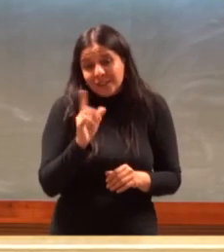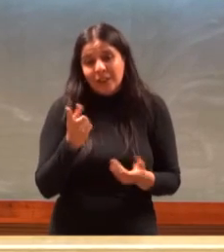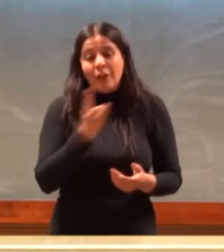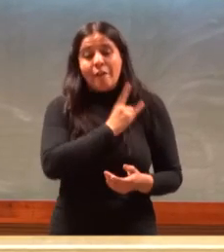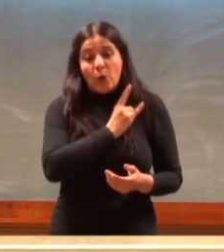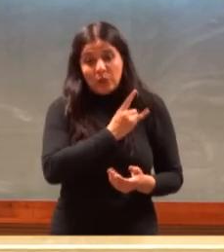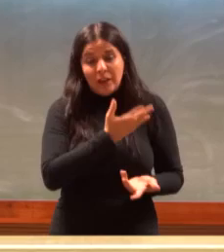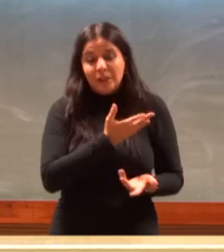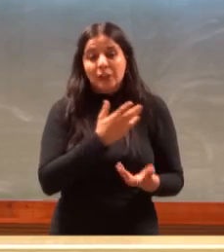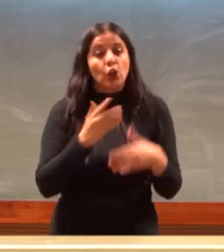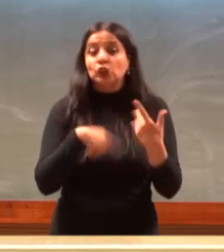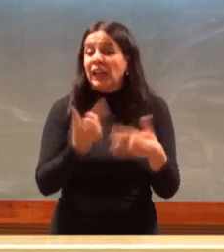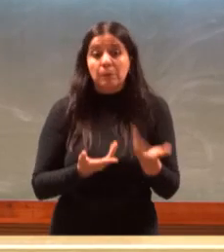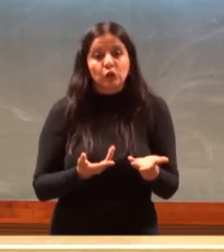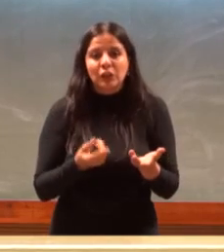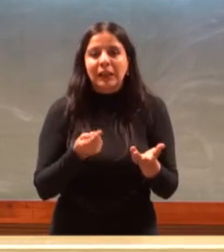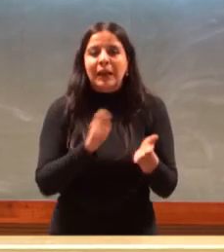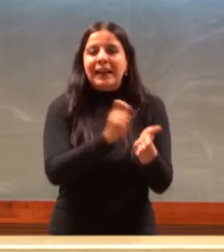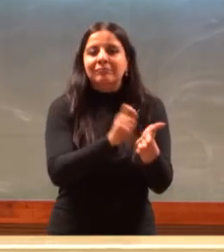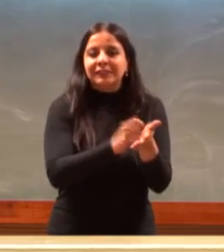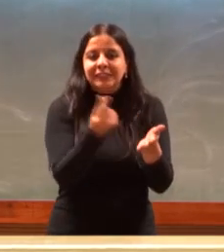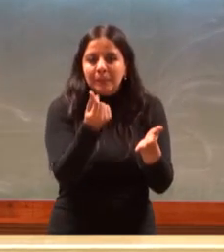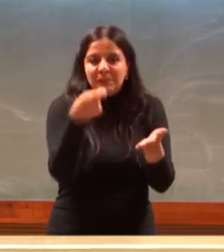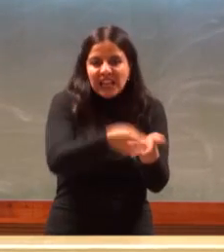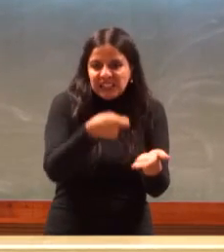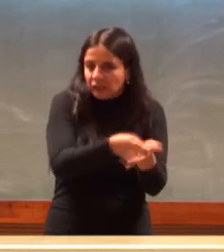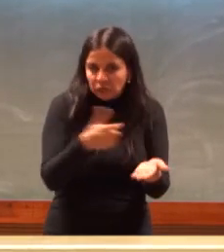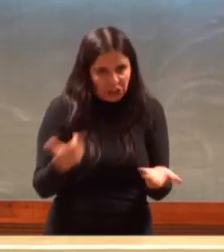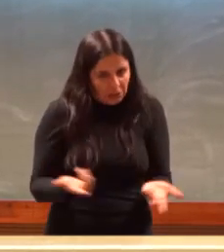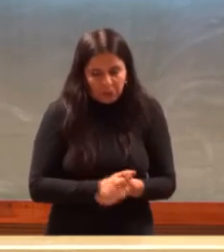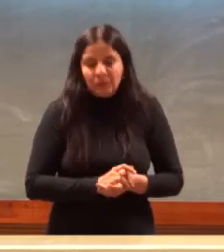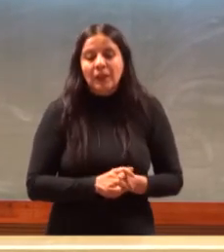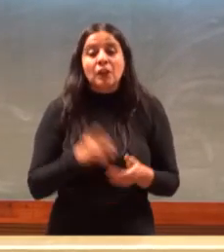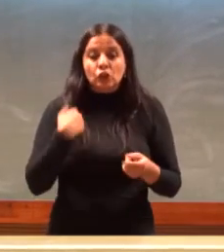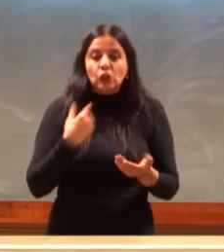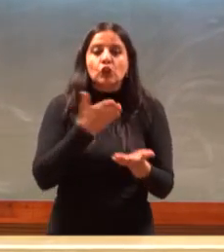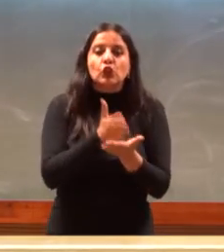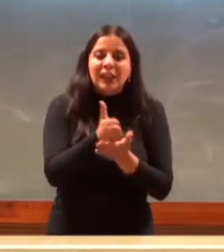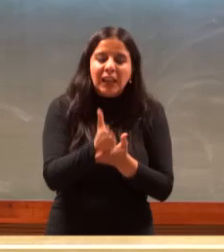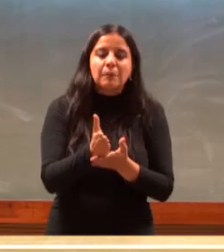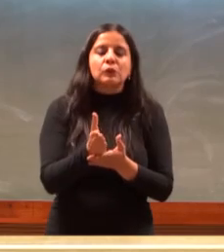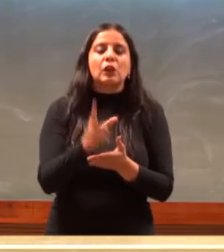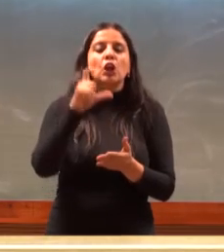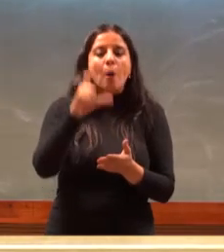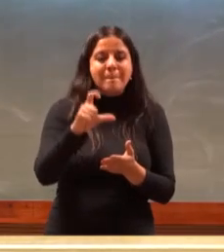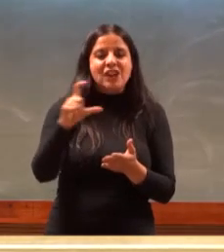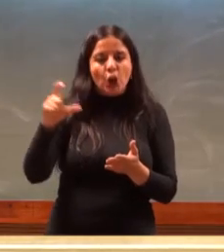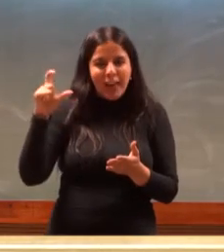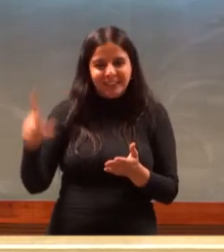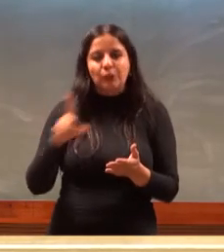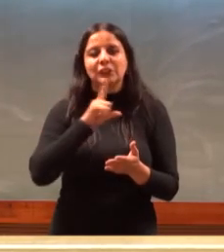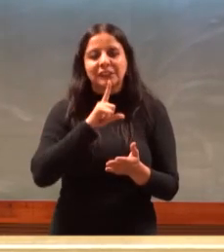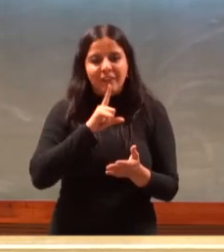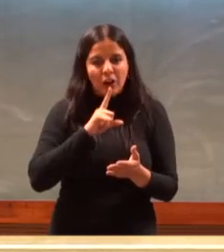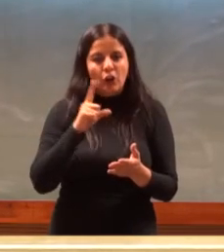trámites administrativos porque fuimos una de las primeras facultades en implementar y sostener y defender el convenio colectivo de trabajo docente y también